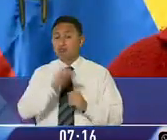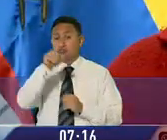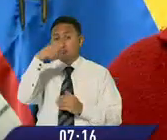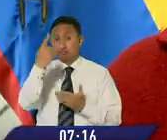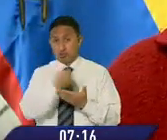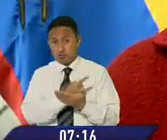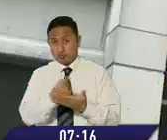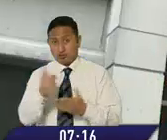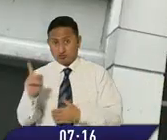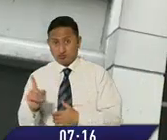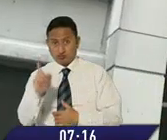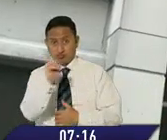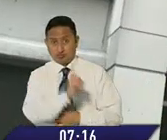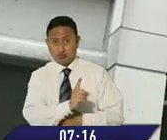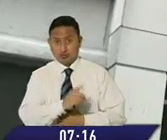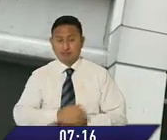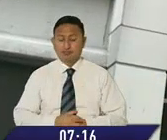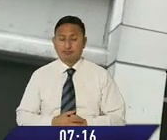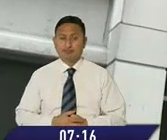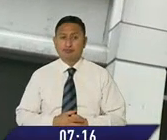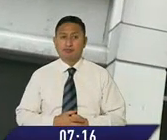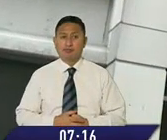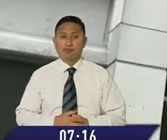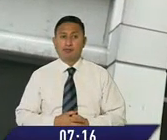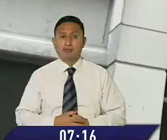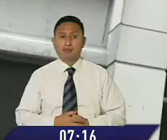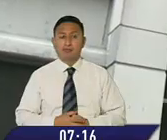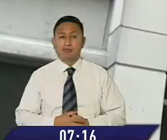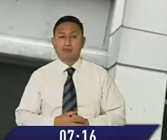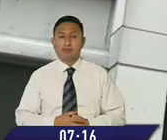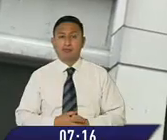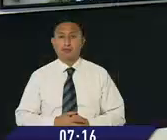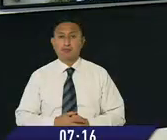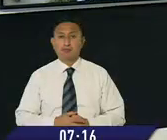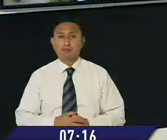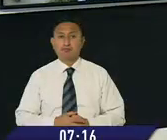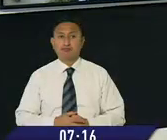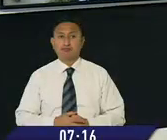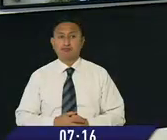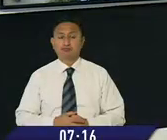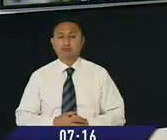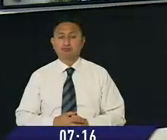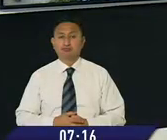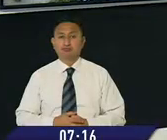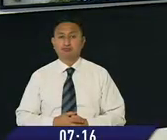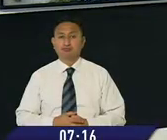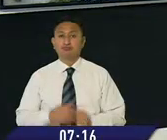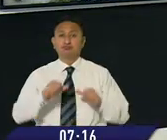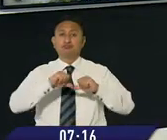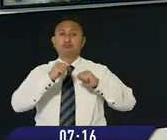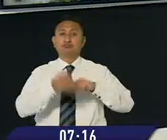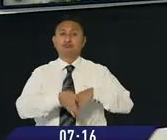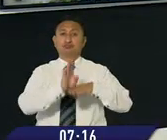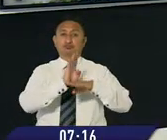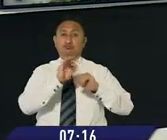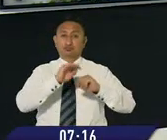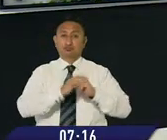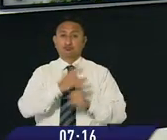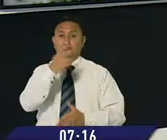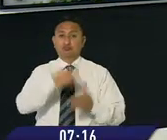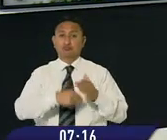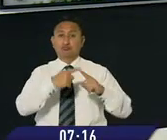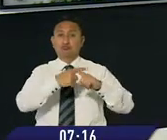próxima semana, informó Héctor Romero. Y la Asamblea Nacional censuró